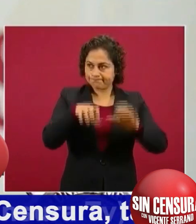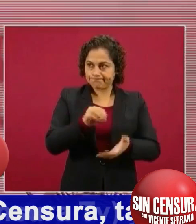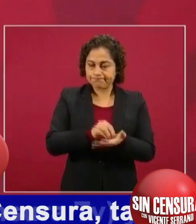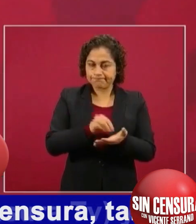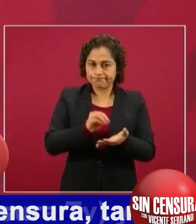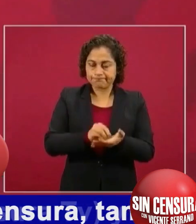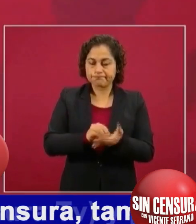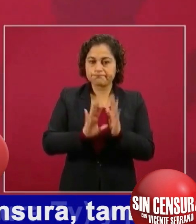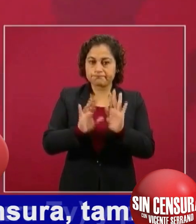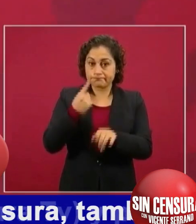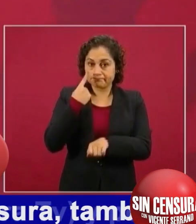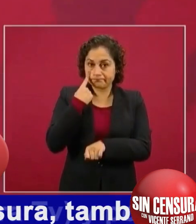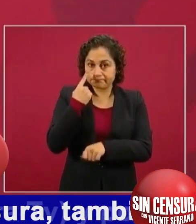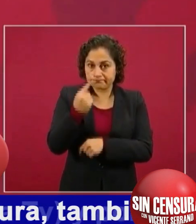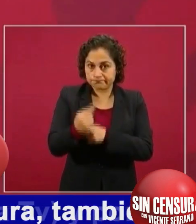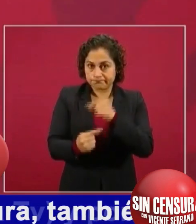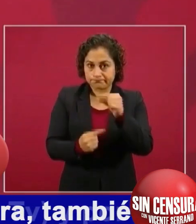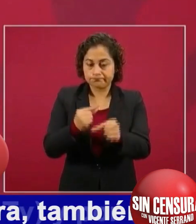Afortunadamente,